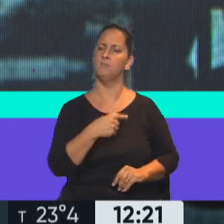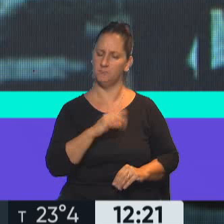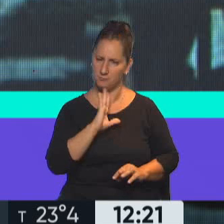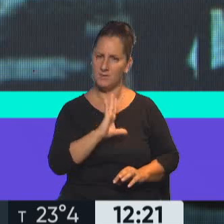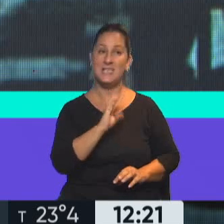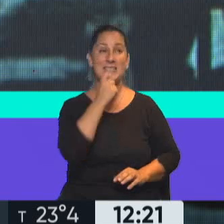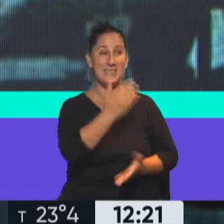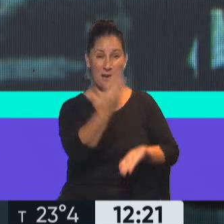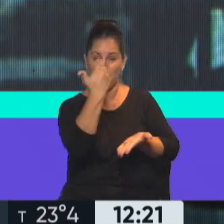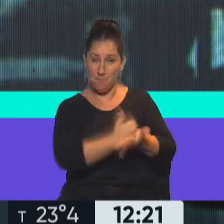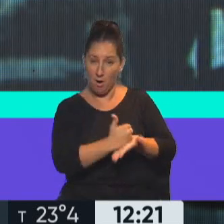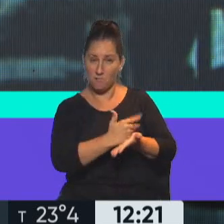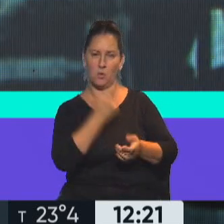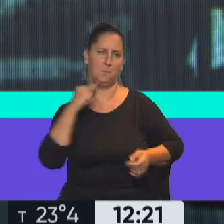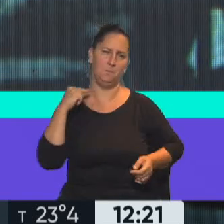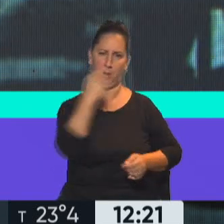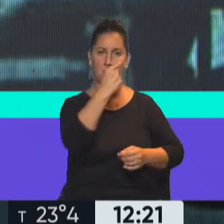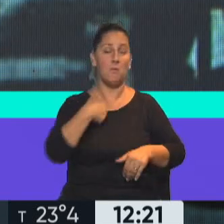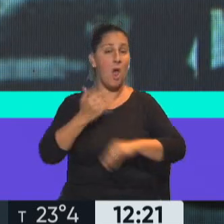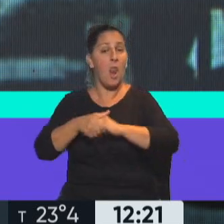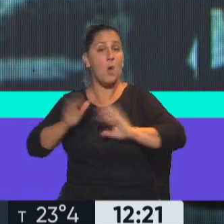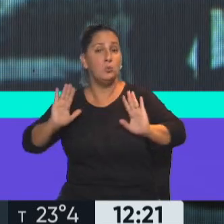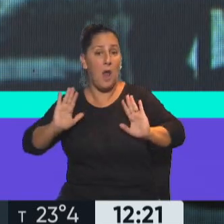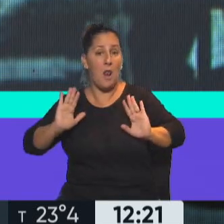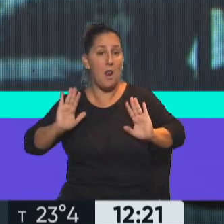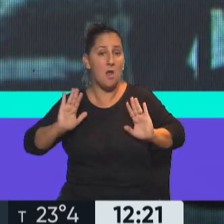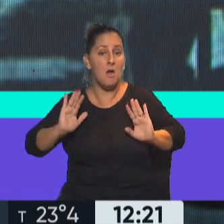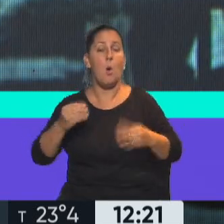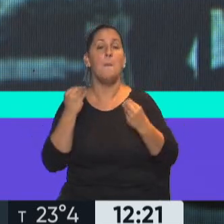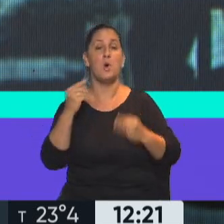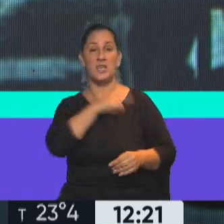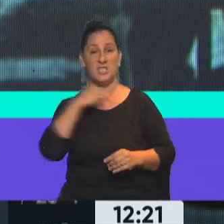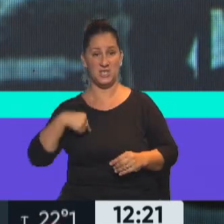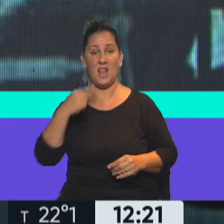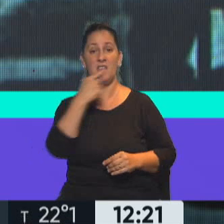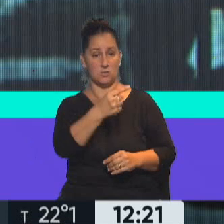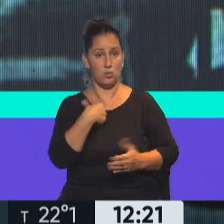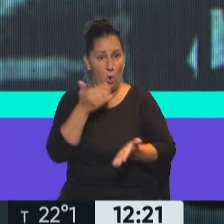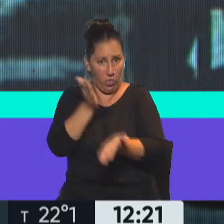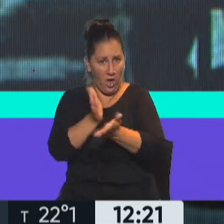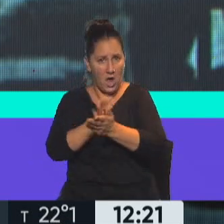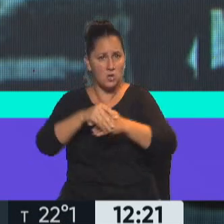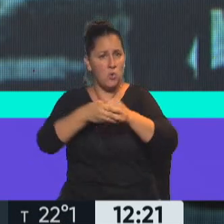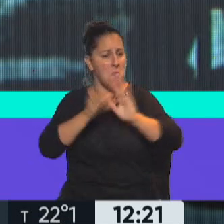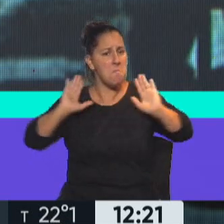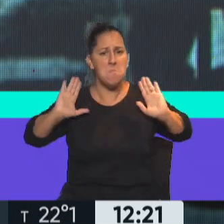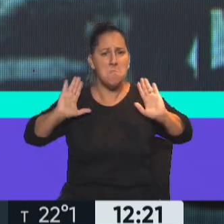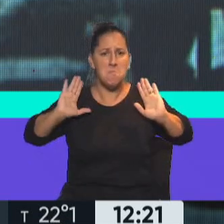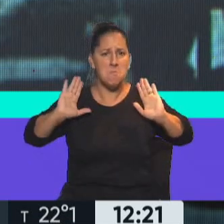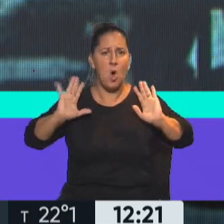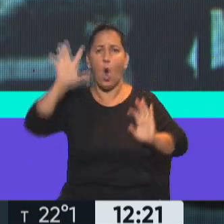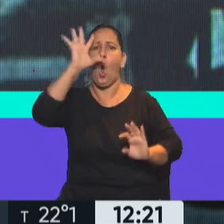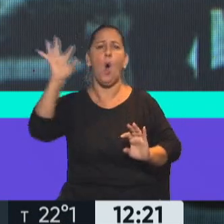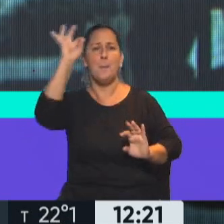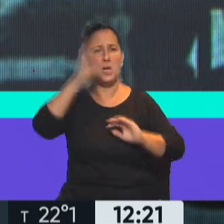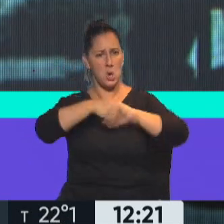Unidos le aplicaba sanciones por mantener esta posición de neutralidad, porque dice China, nosotros tenemos derecho a mantener nuestras propias